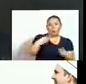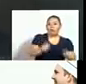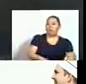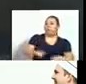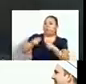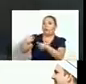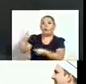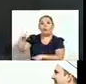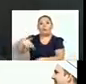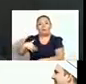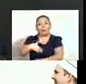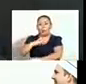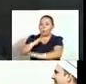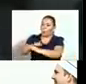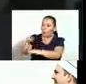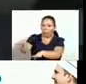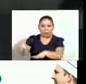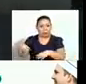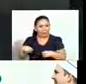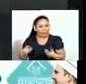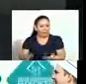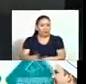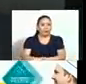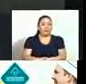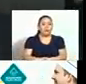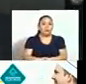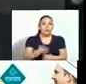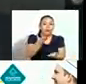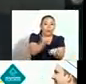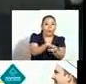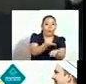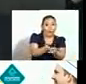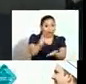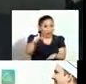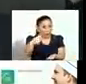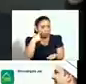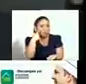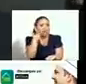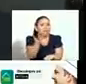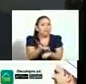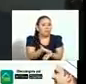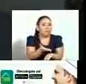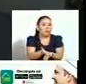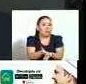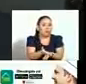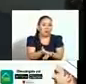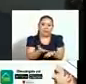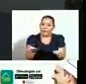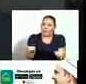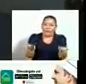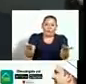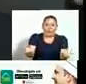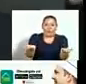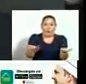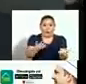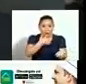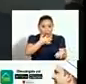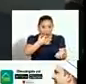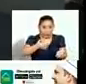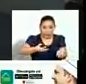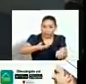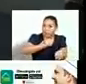Ministerio de Defensa y los recibieron ahí. Las pruebas que se han presentado hasta este momento están careciendo de veracidad